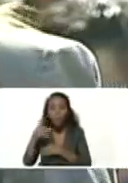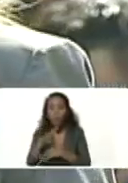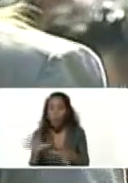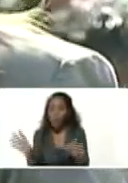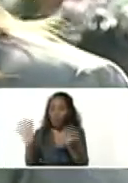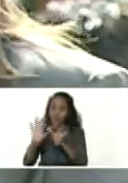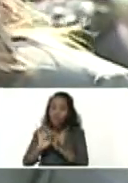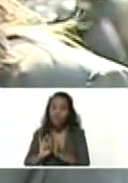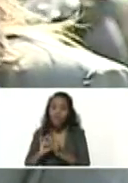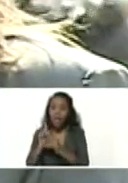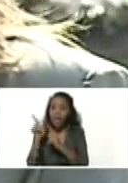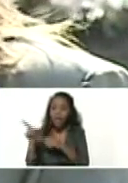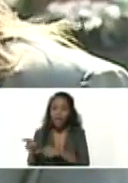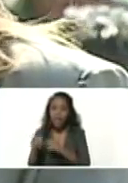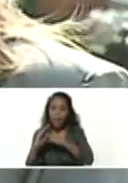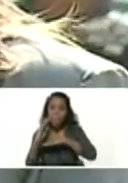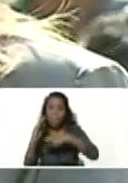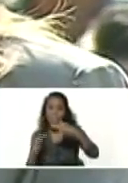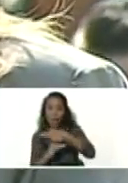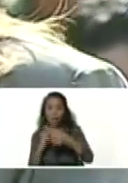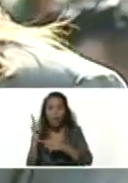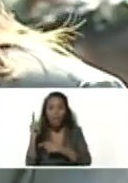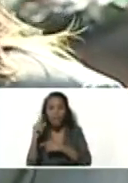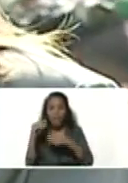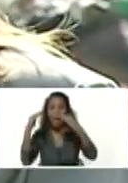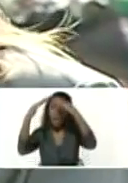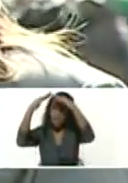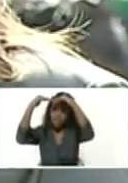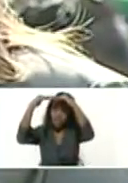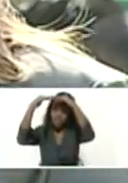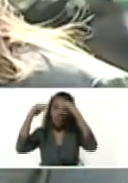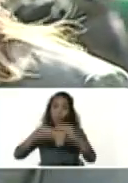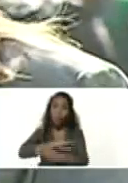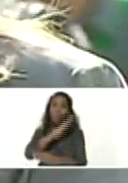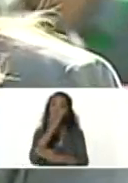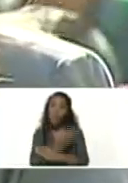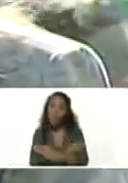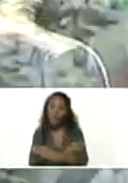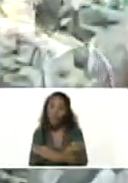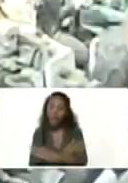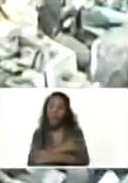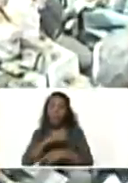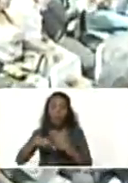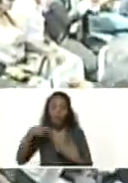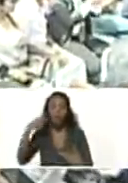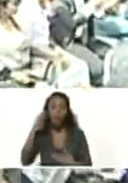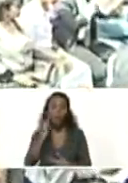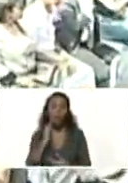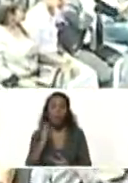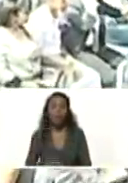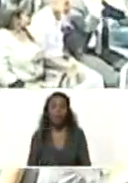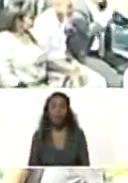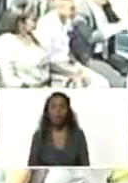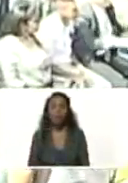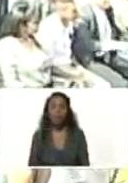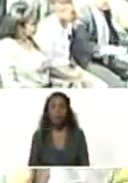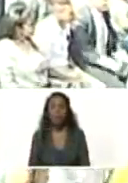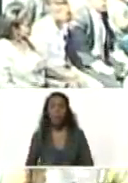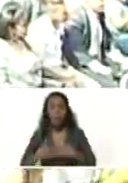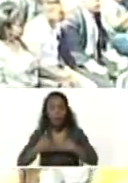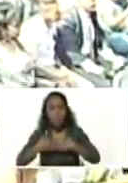unido bajo ese techo fortalecido por la Revolución Bolivariana. Bueno, vamos a ampliar el